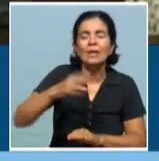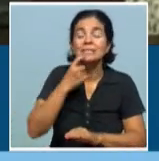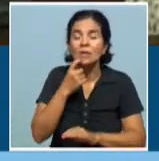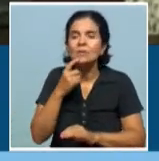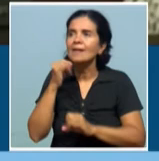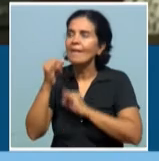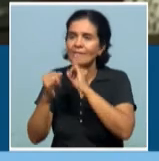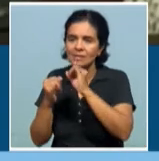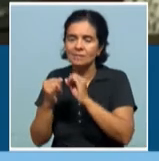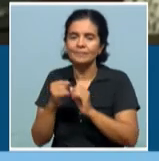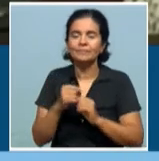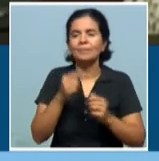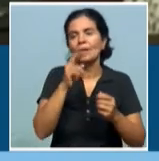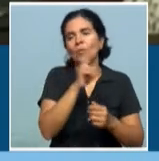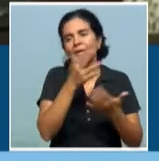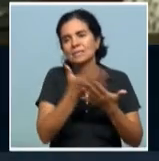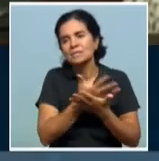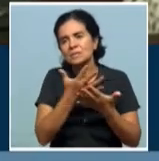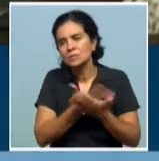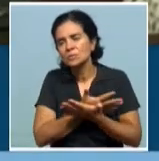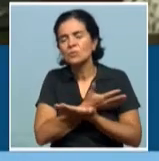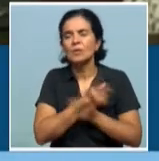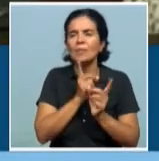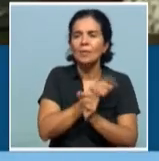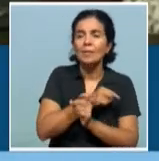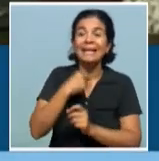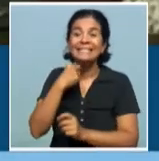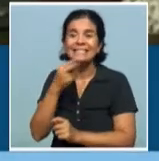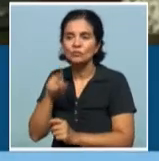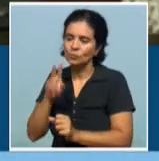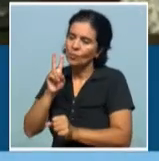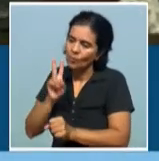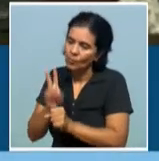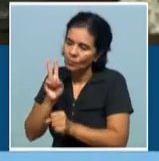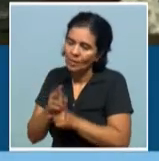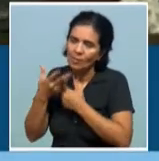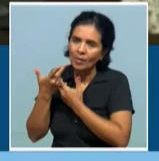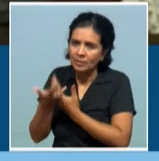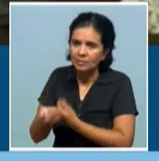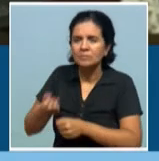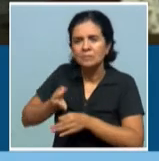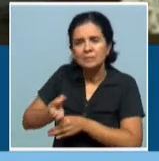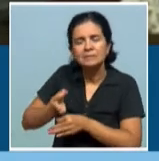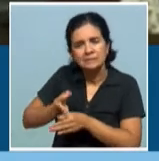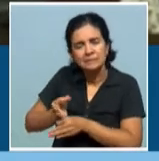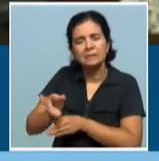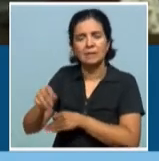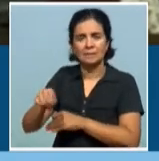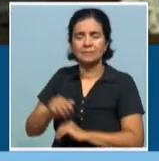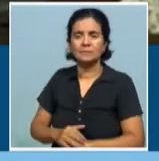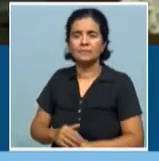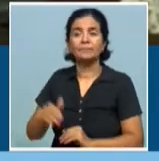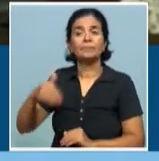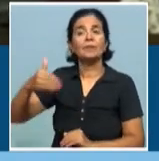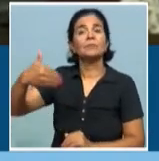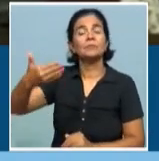ocupamos de los hijos de las víctimas, brindándole asistencia psicológica de salud y también educacional. Para adelante diseñaremos